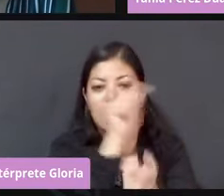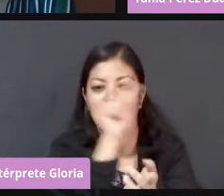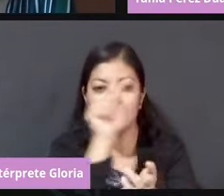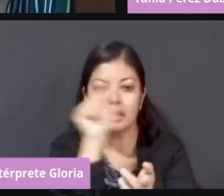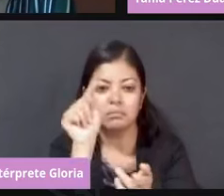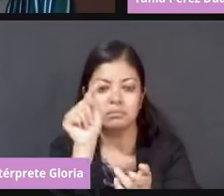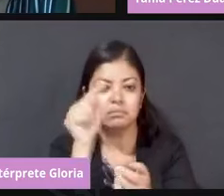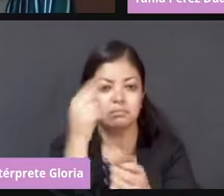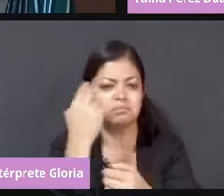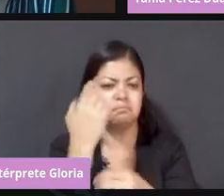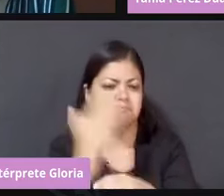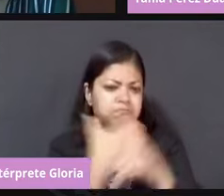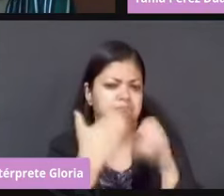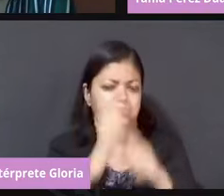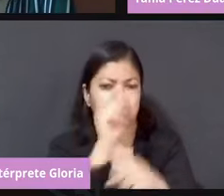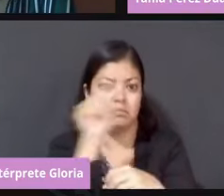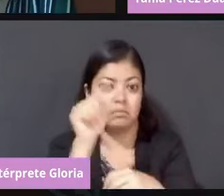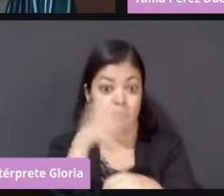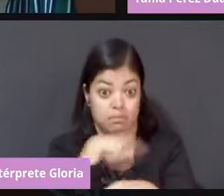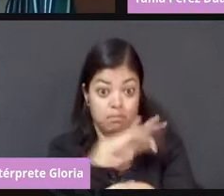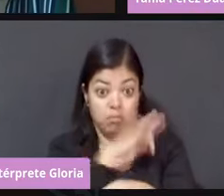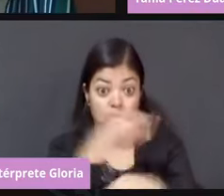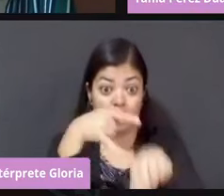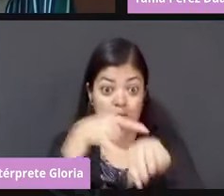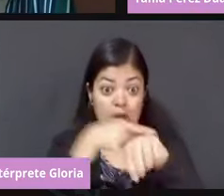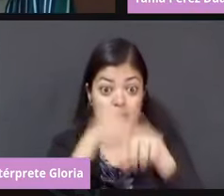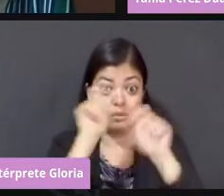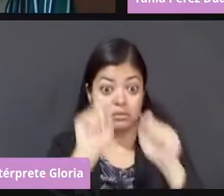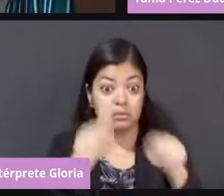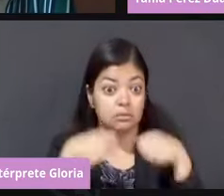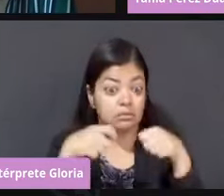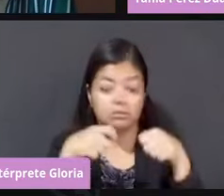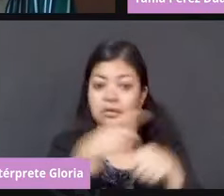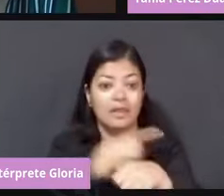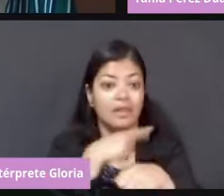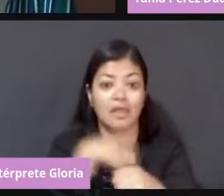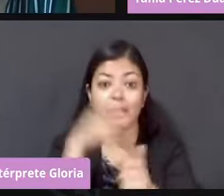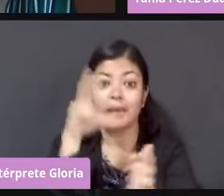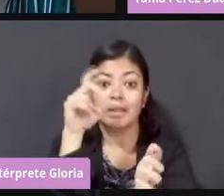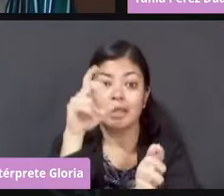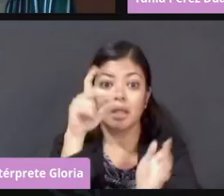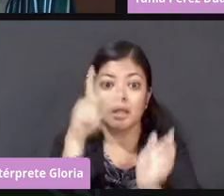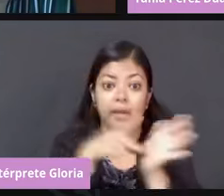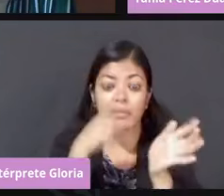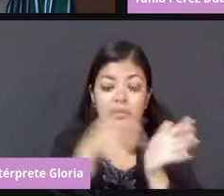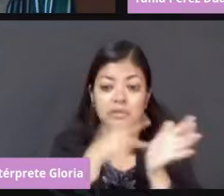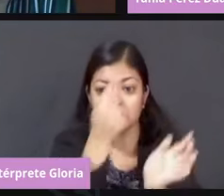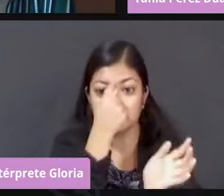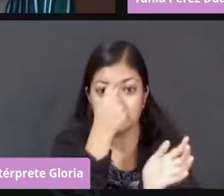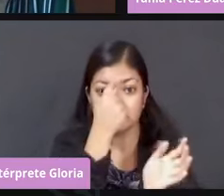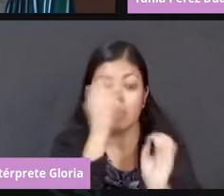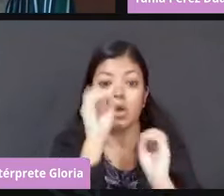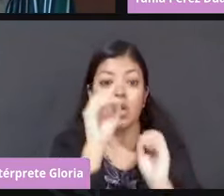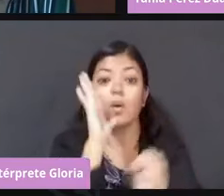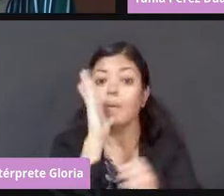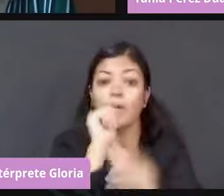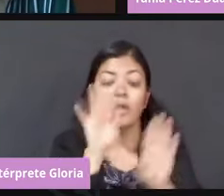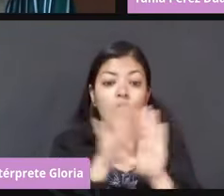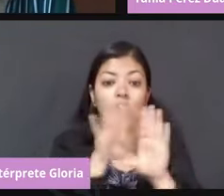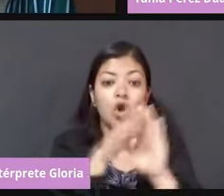cosas, pero no me puedo poner un calcetín en la mañana sin repetirlo 30 veces. O no puedo realmente escribir un